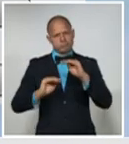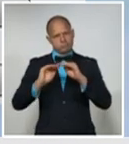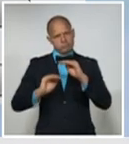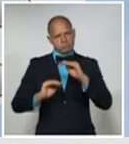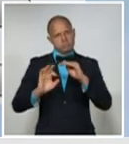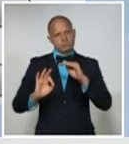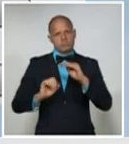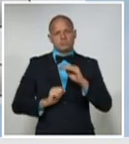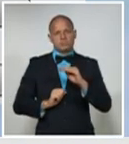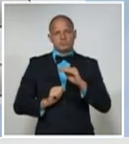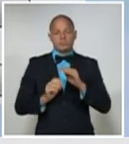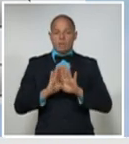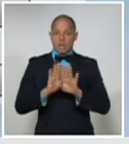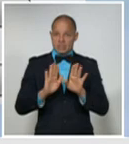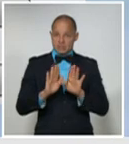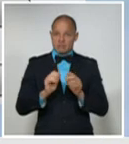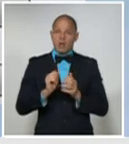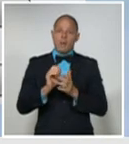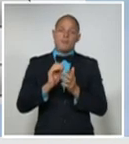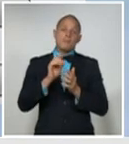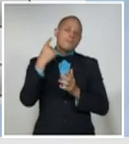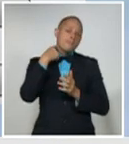en Cuba ya se han procesado